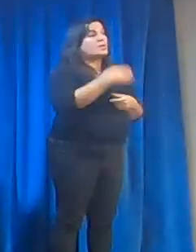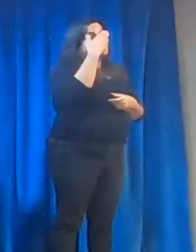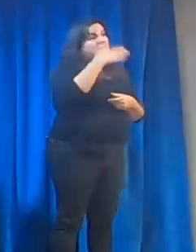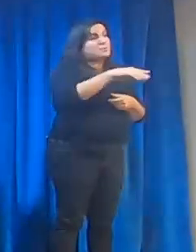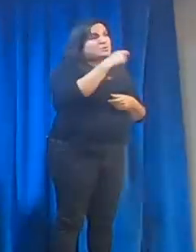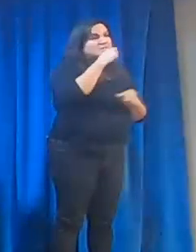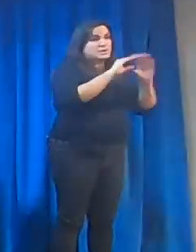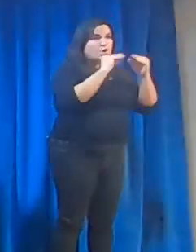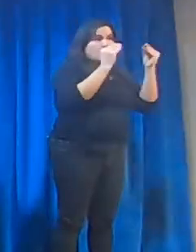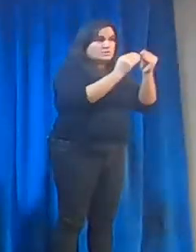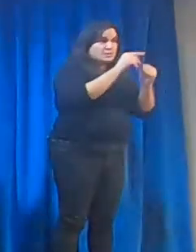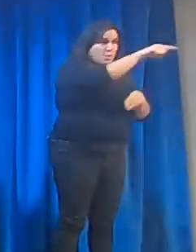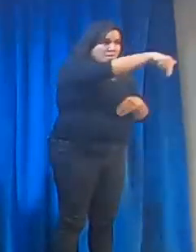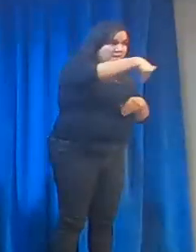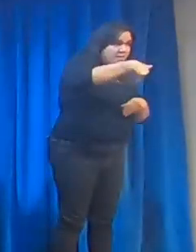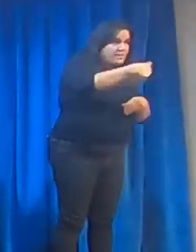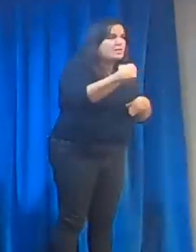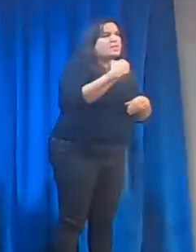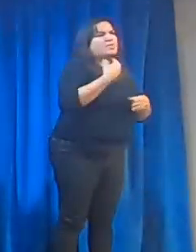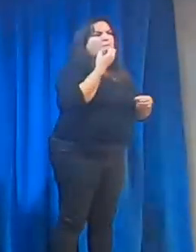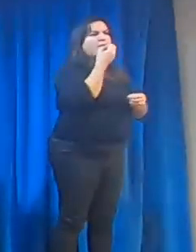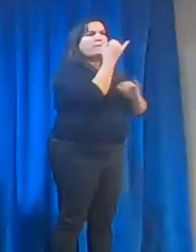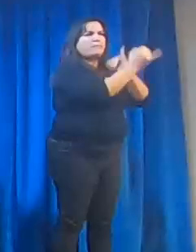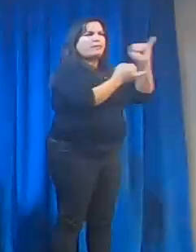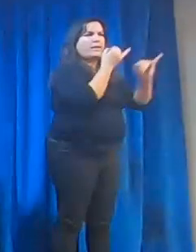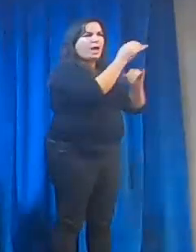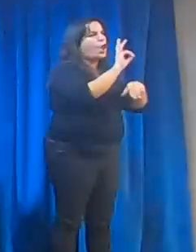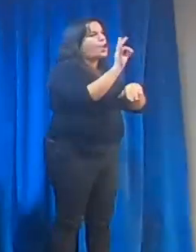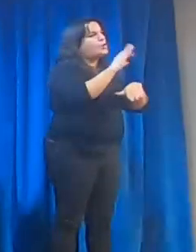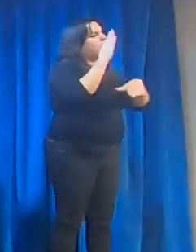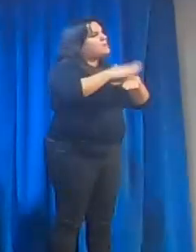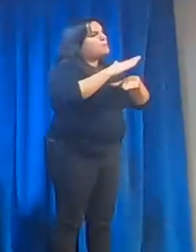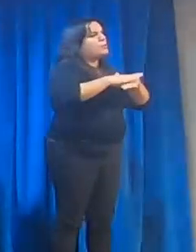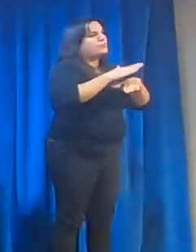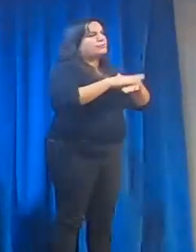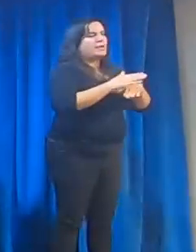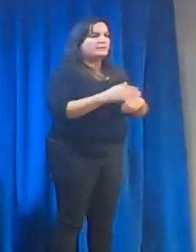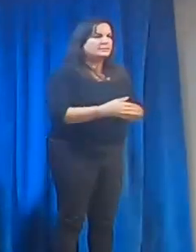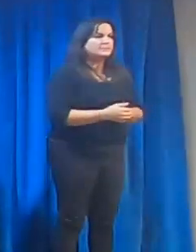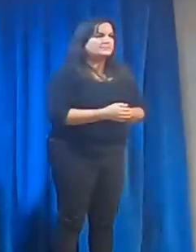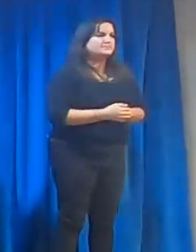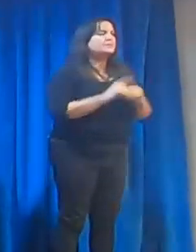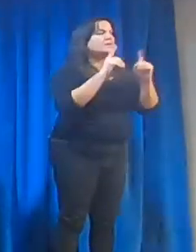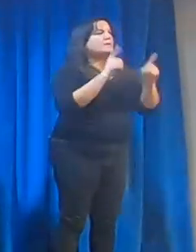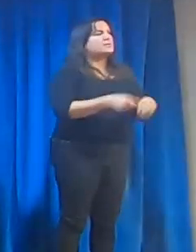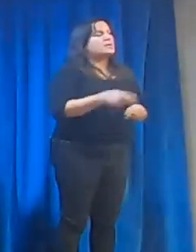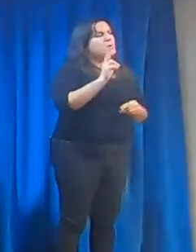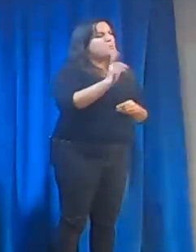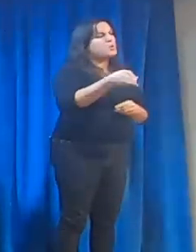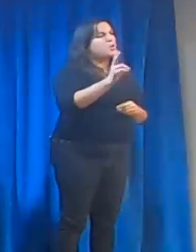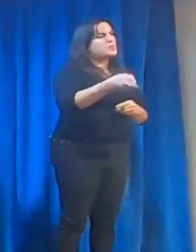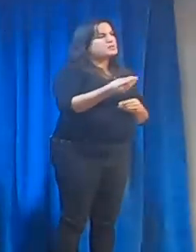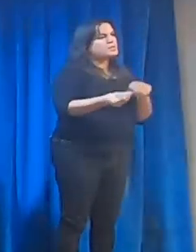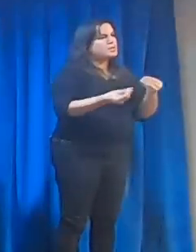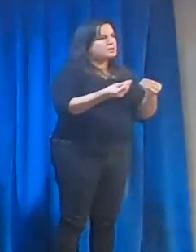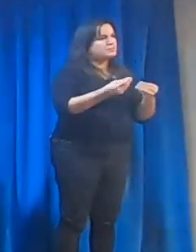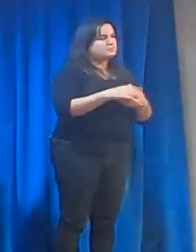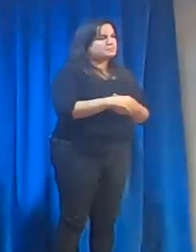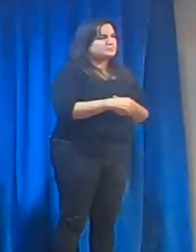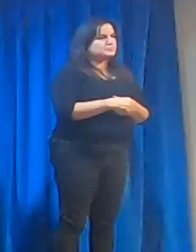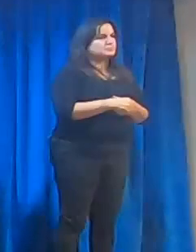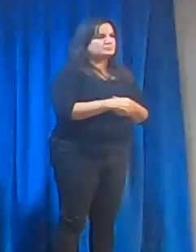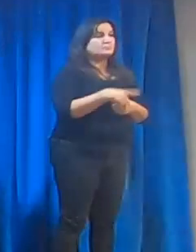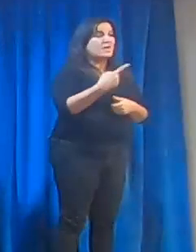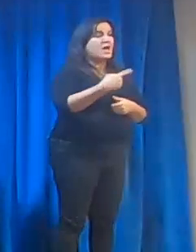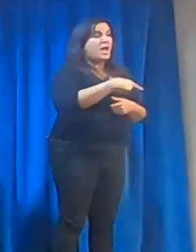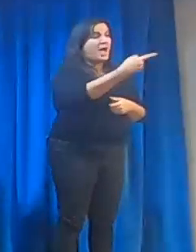las consecuencias de sus actos, de lo que hacen eso. La otra prohibición es que está permitido hacerle mal